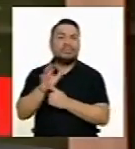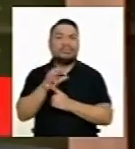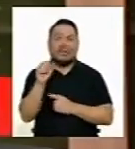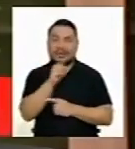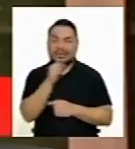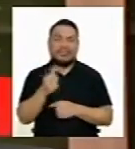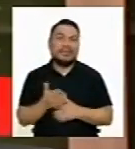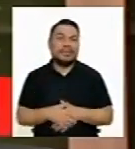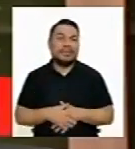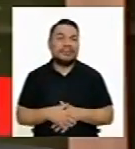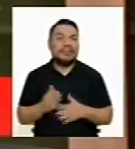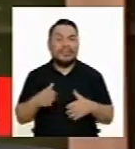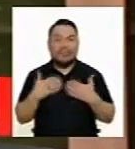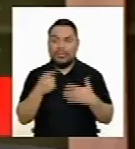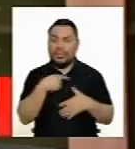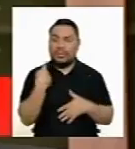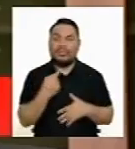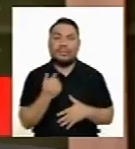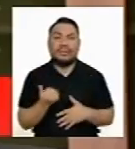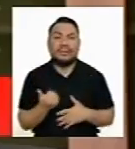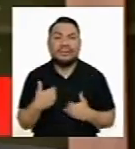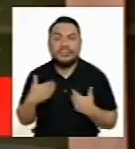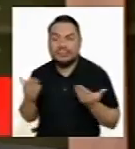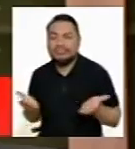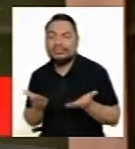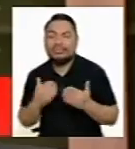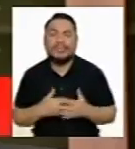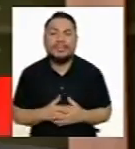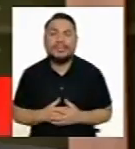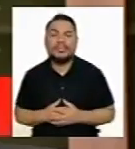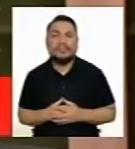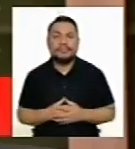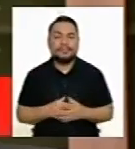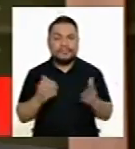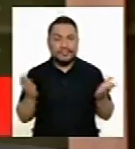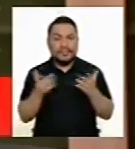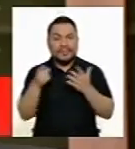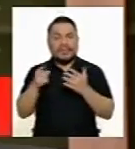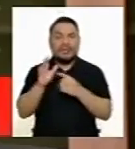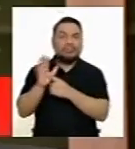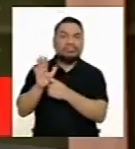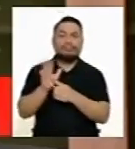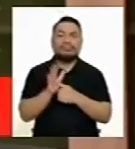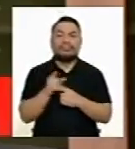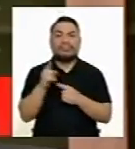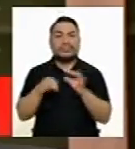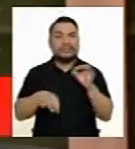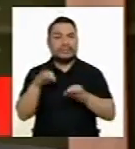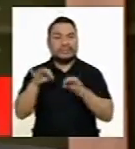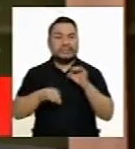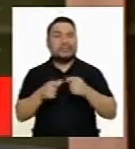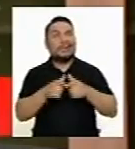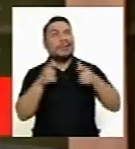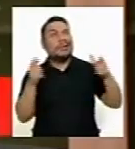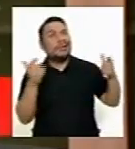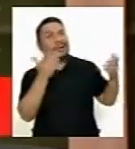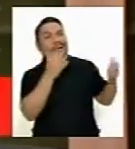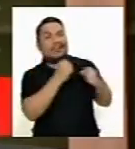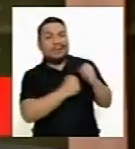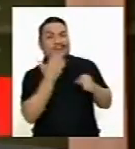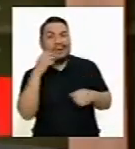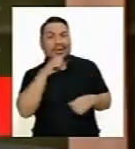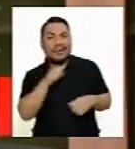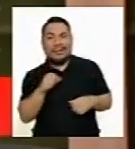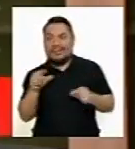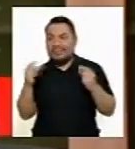O sea, el poder nosotros promover un espectáculo escénico, en un teatro como el Gran Teatro Nacional el año pasado en